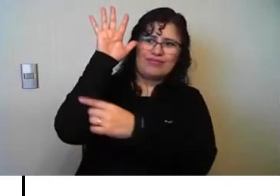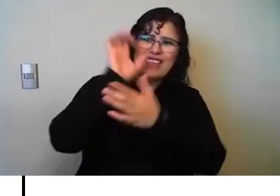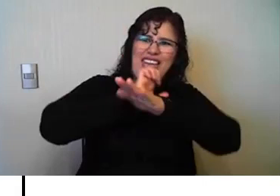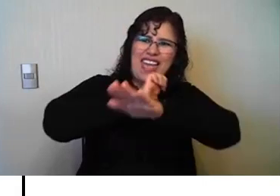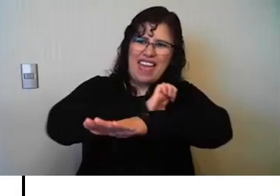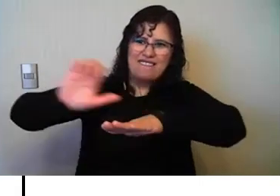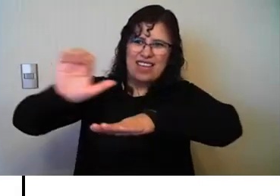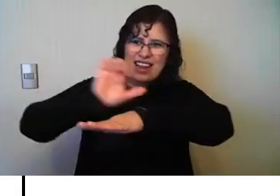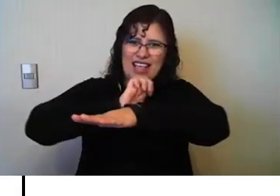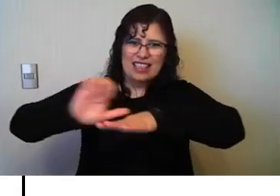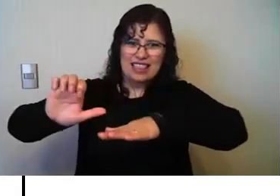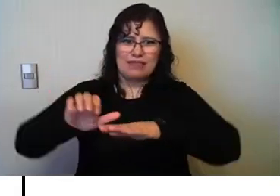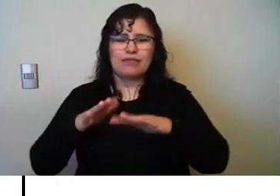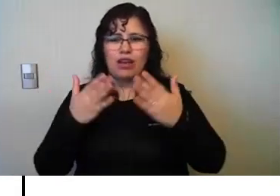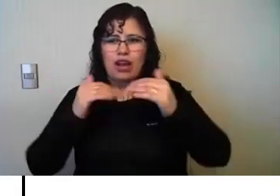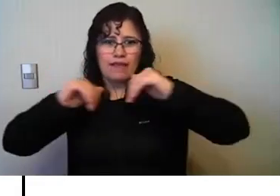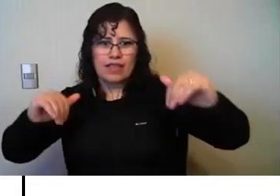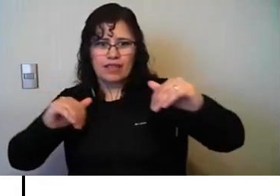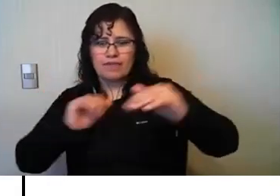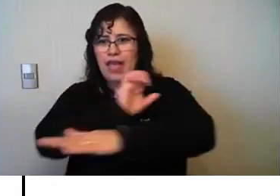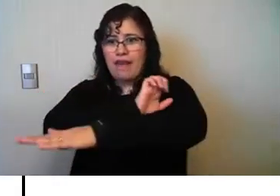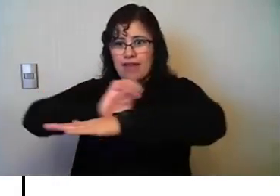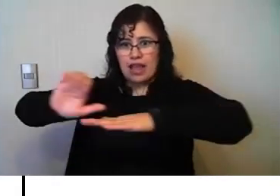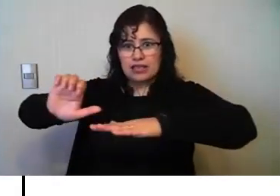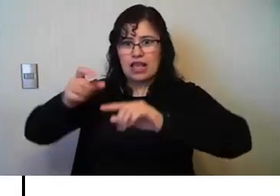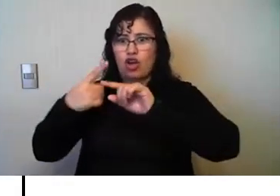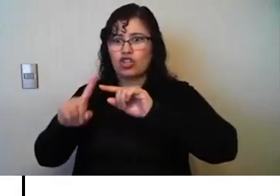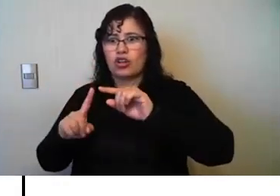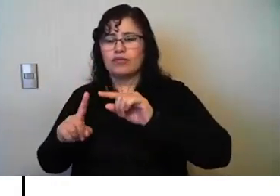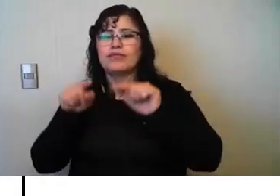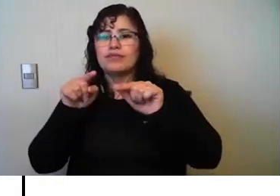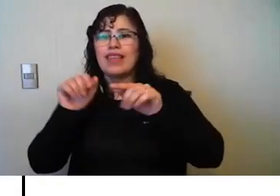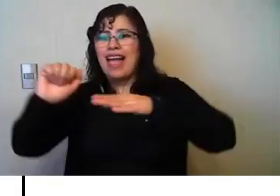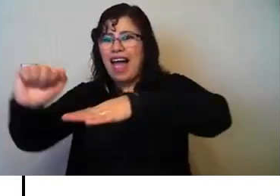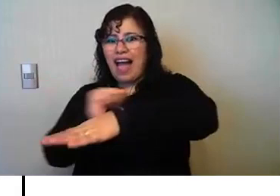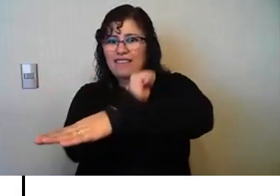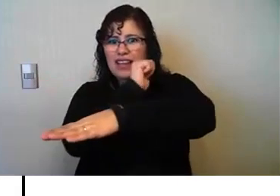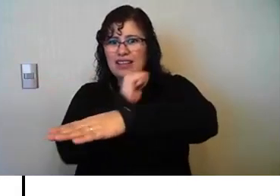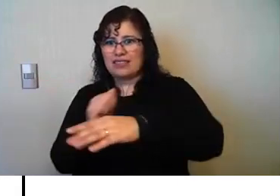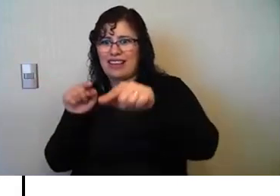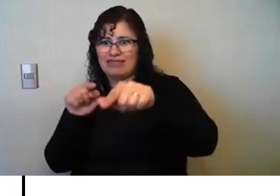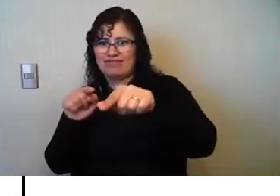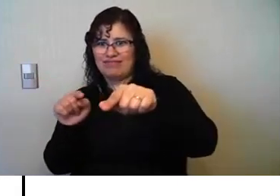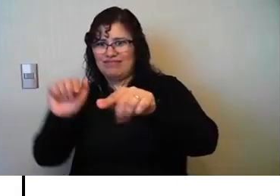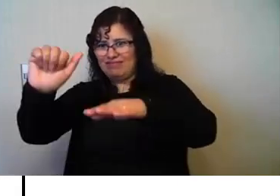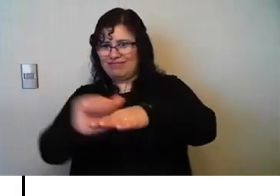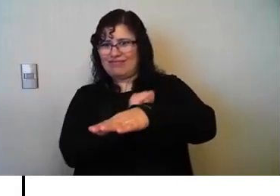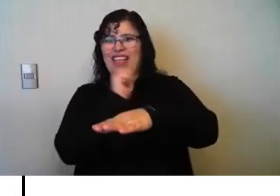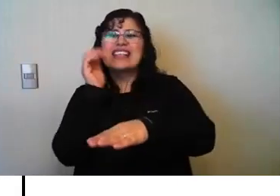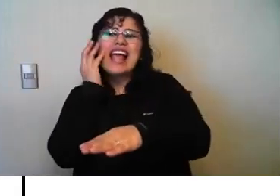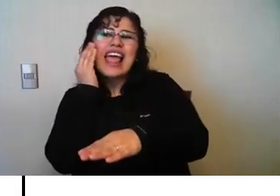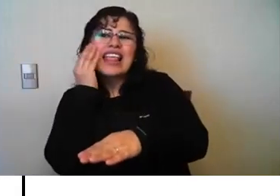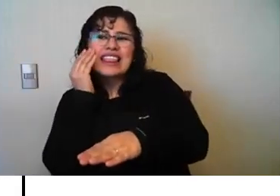la eferencia, ¿cierto? La salida, y acá está la llegada de estas fibras. Entonces tenemos una capa